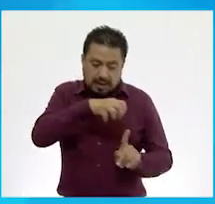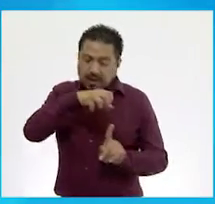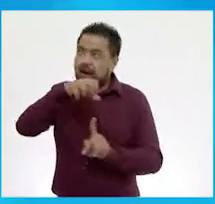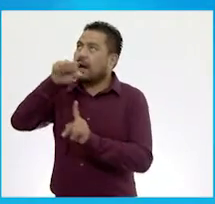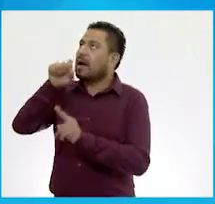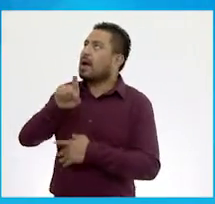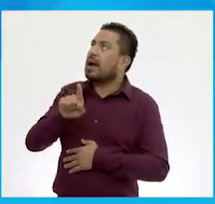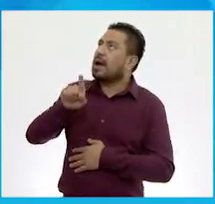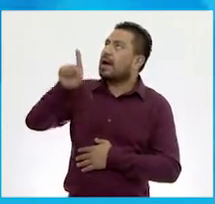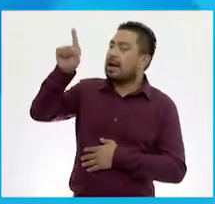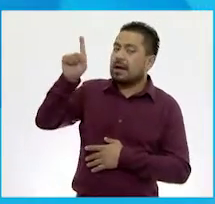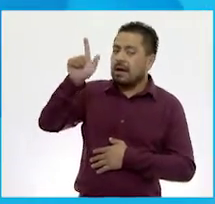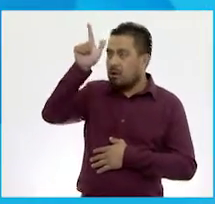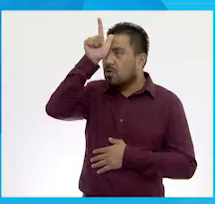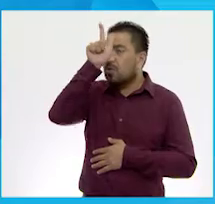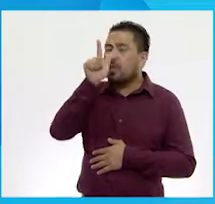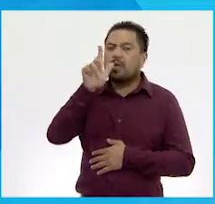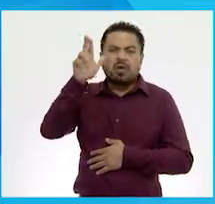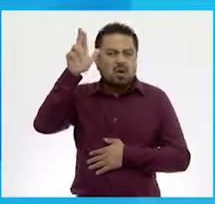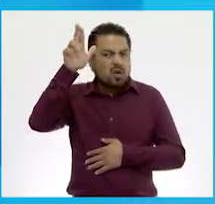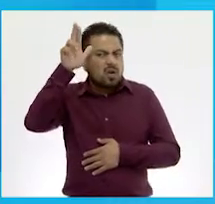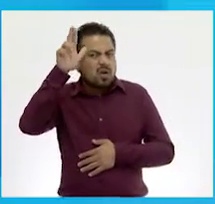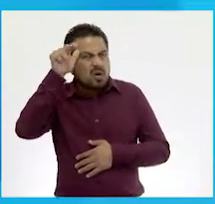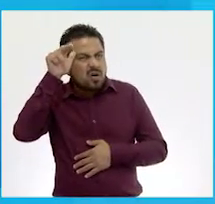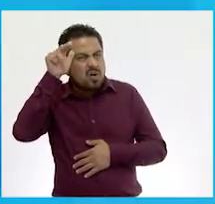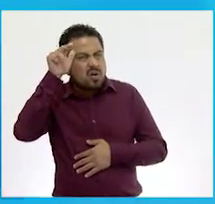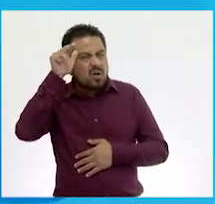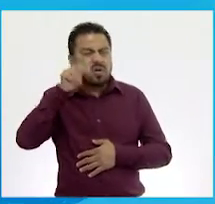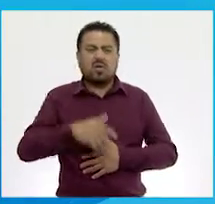arriba. ¿El conejo?